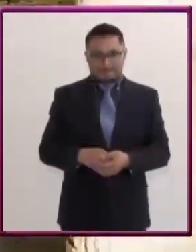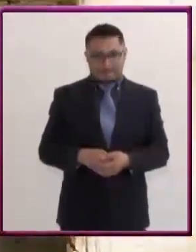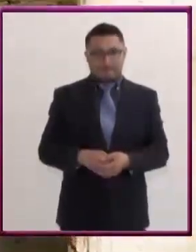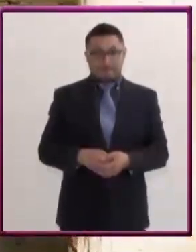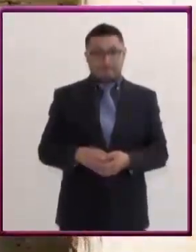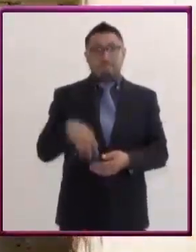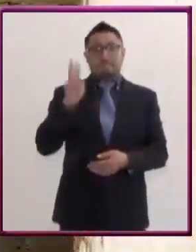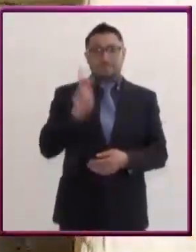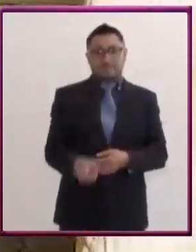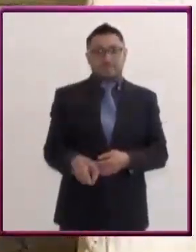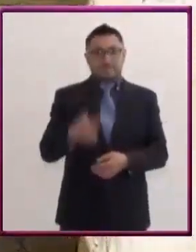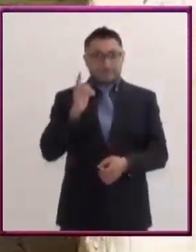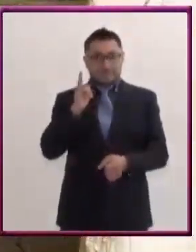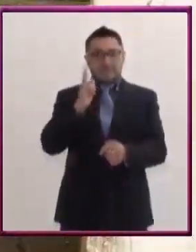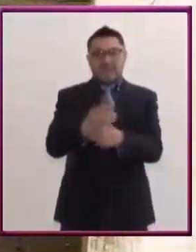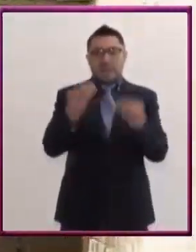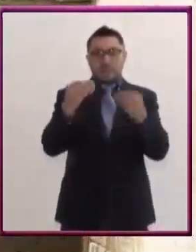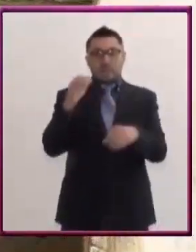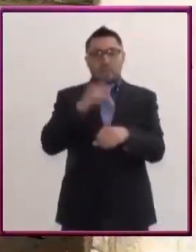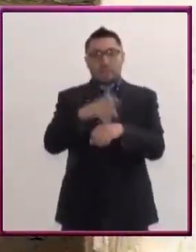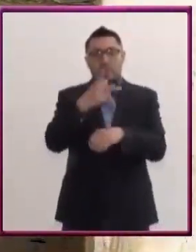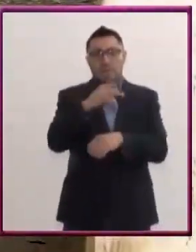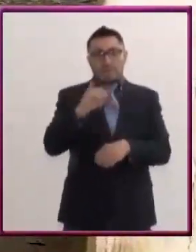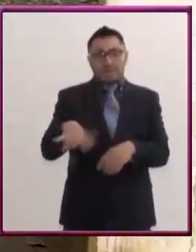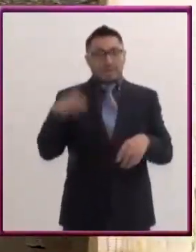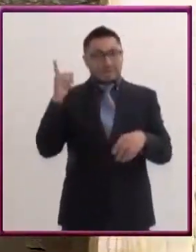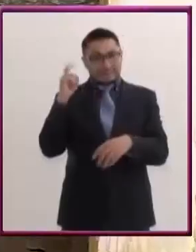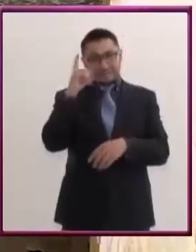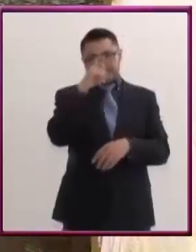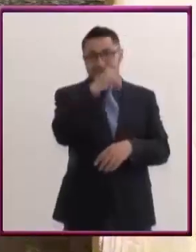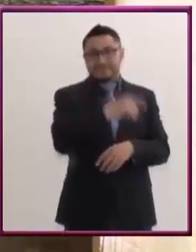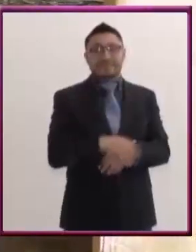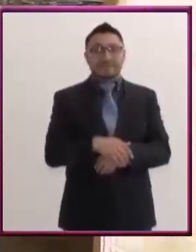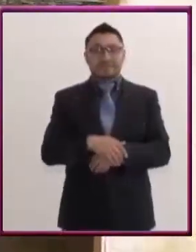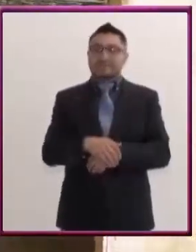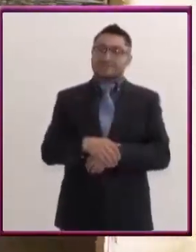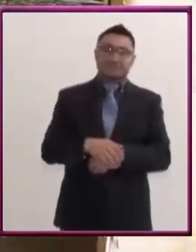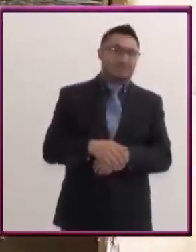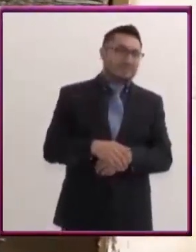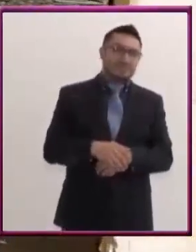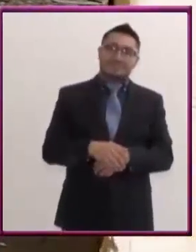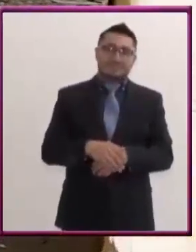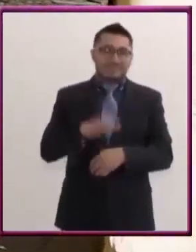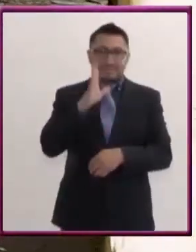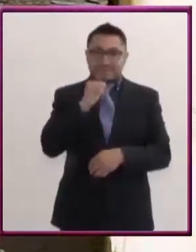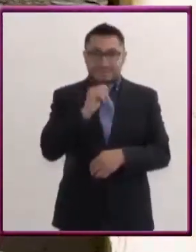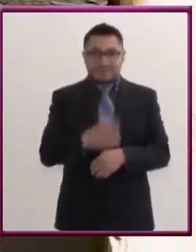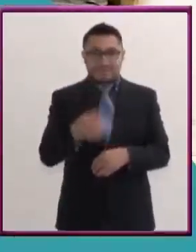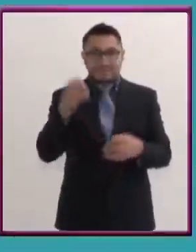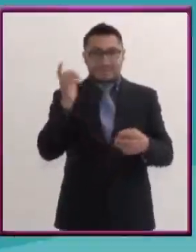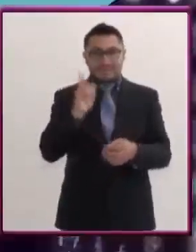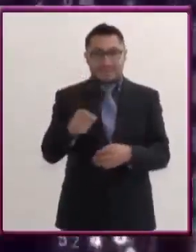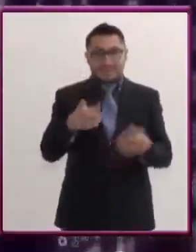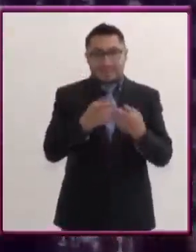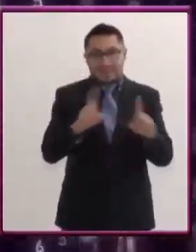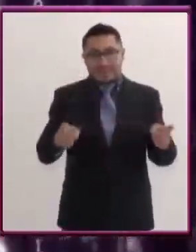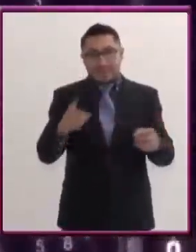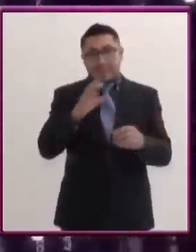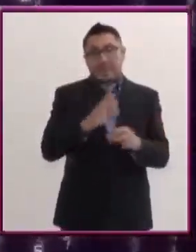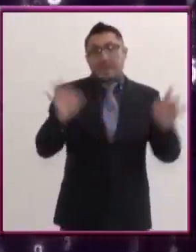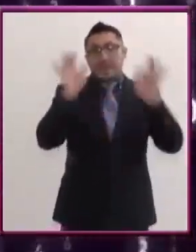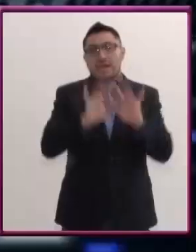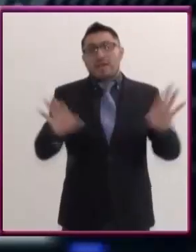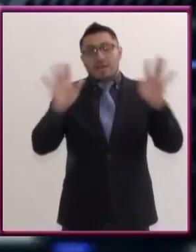No, pues definitivamente calcular tantos dígitos de pi no es tan sencillo, ¿eh? No, definitivamente no. Implica desarrollar códigos